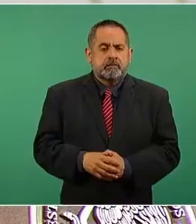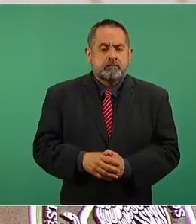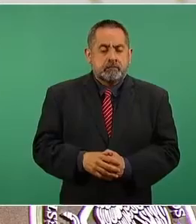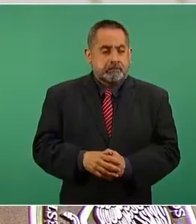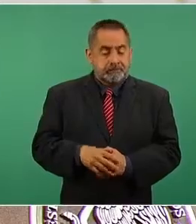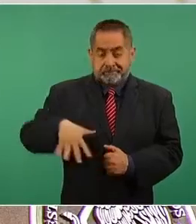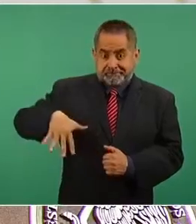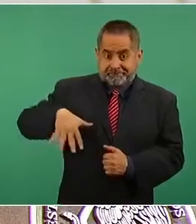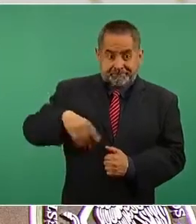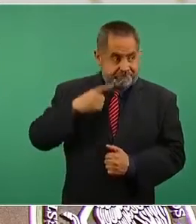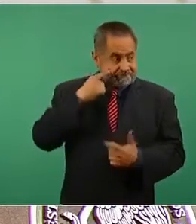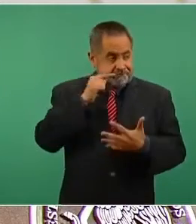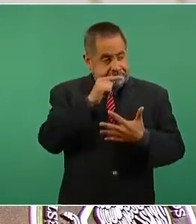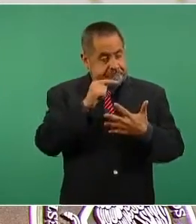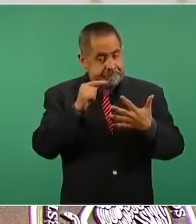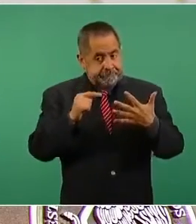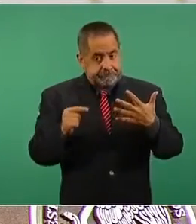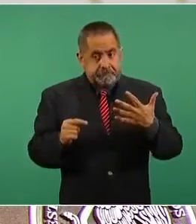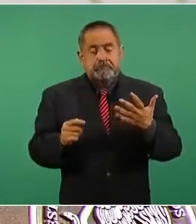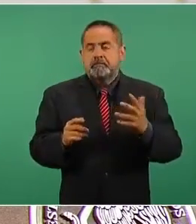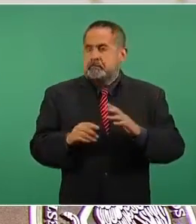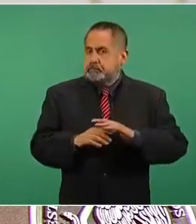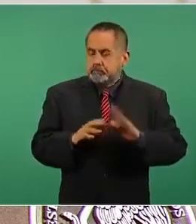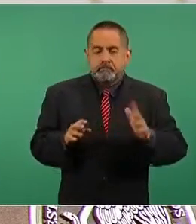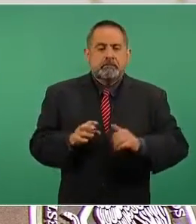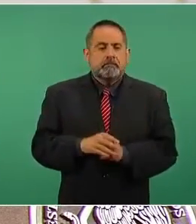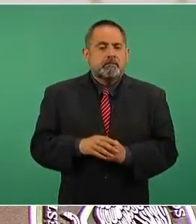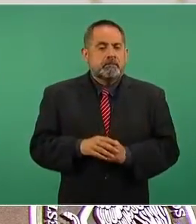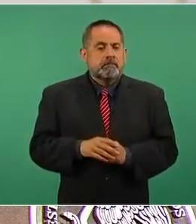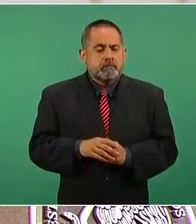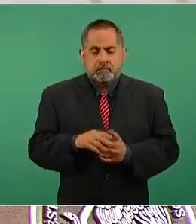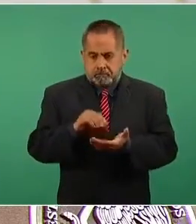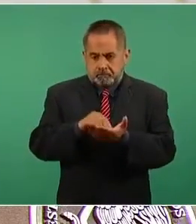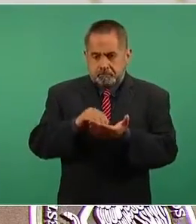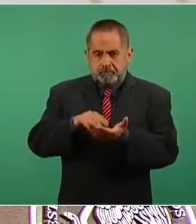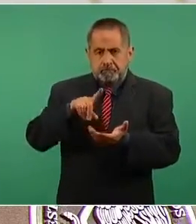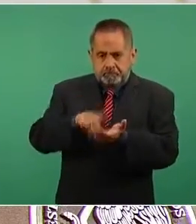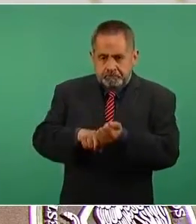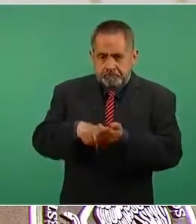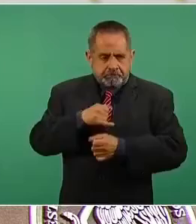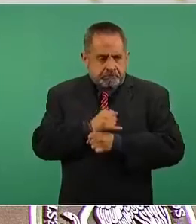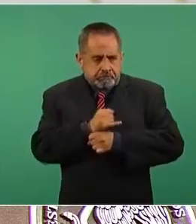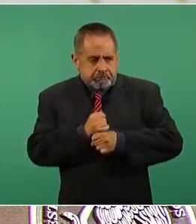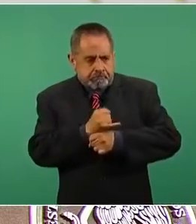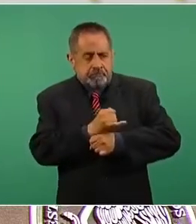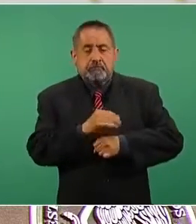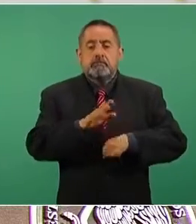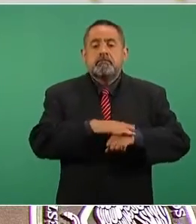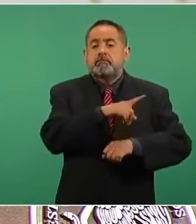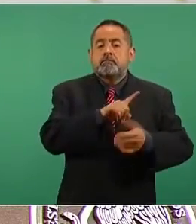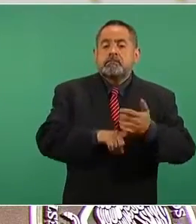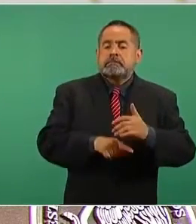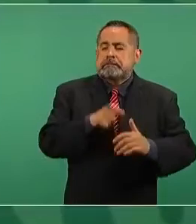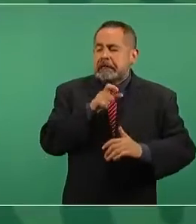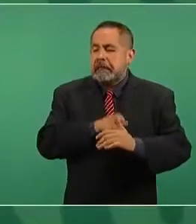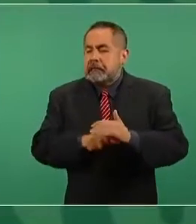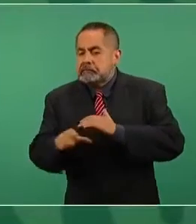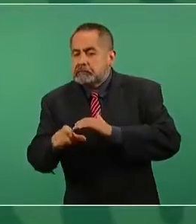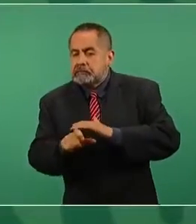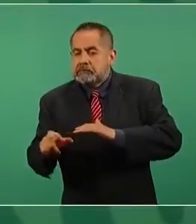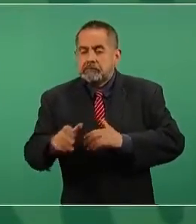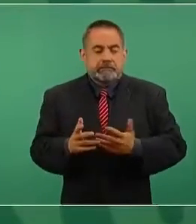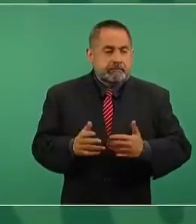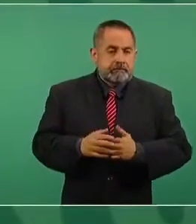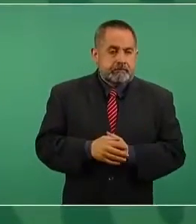Todo esto está en las investigaciones sobre sobornos. O sea, no hay un acuerdo